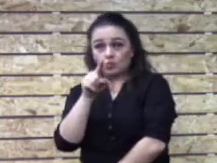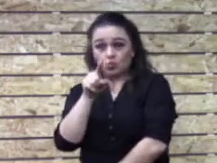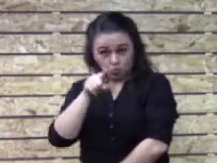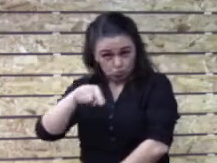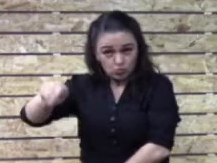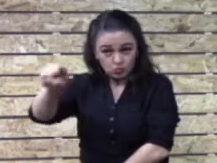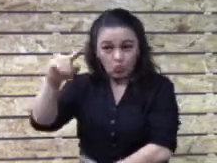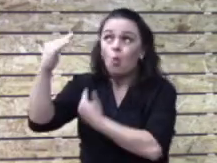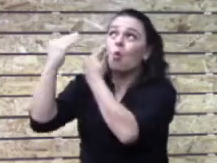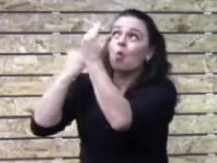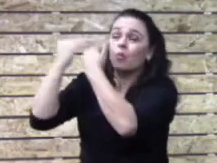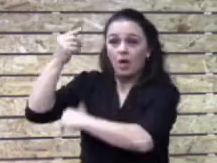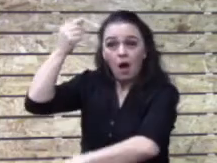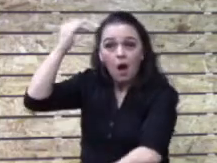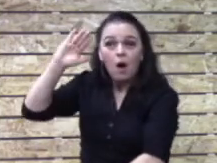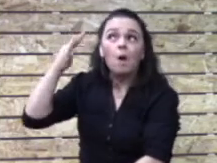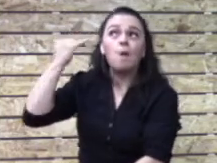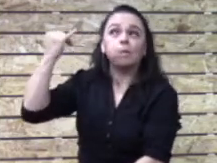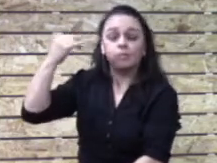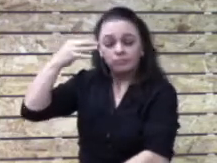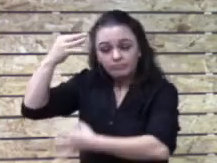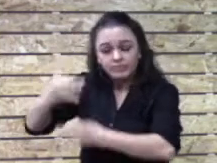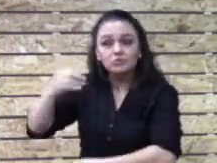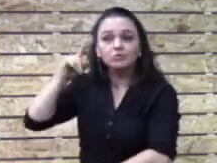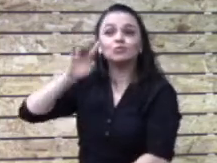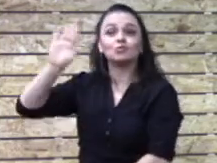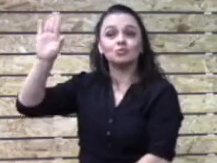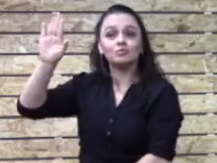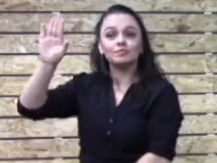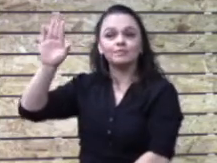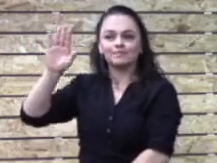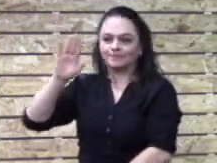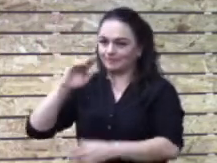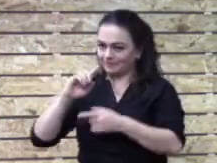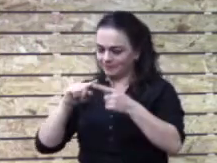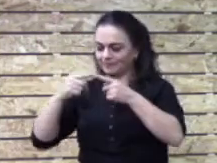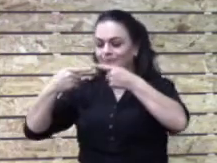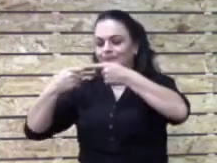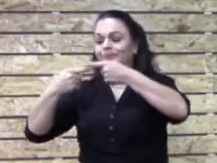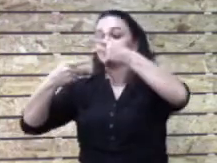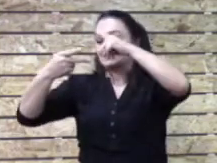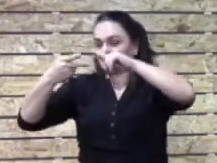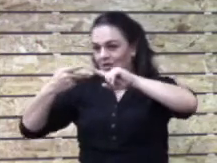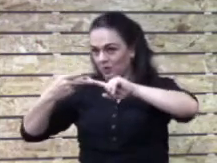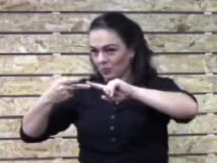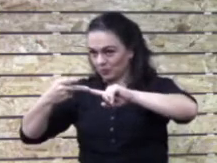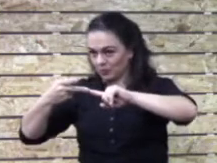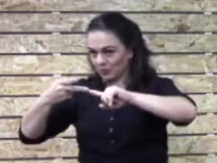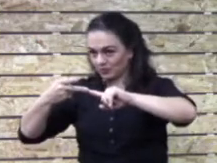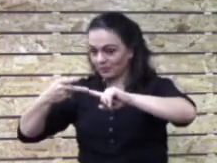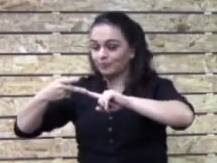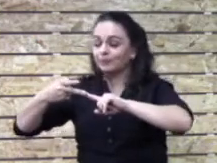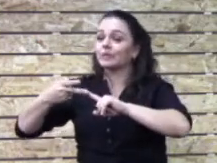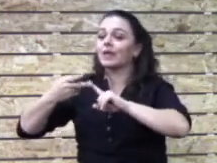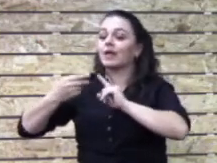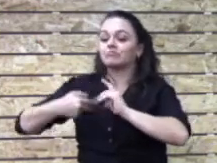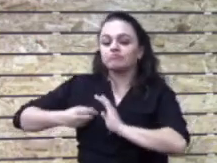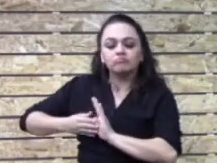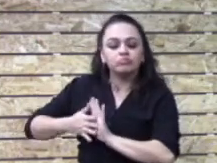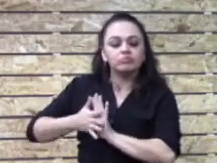En segundo lugar está la voz dirigida al pueblo. Noten el te, no, solo Él puede